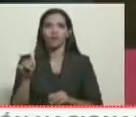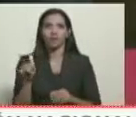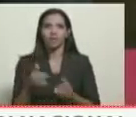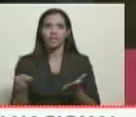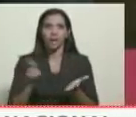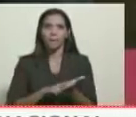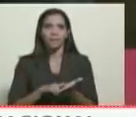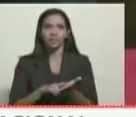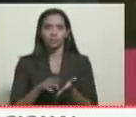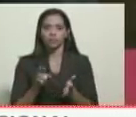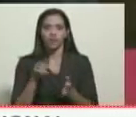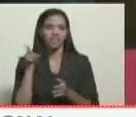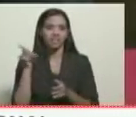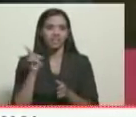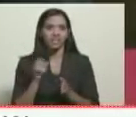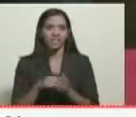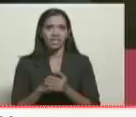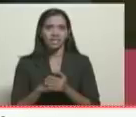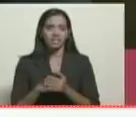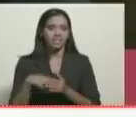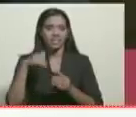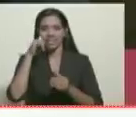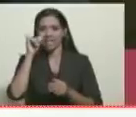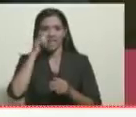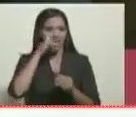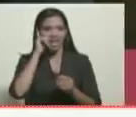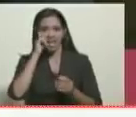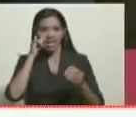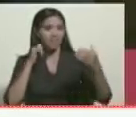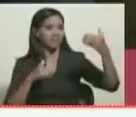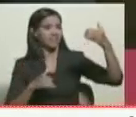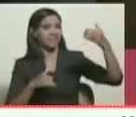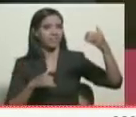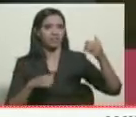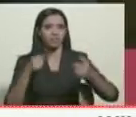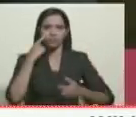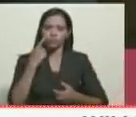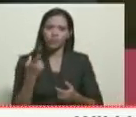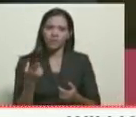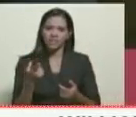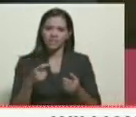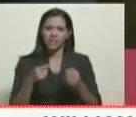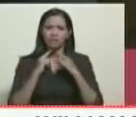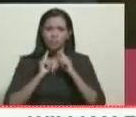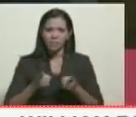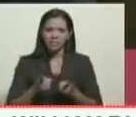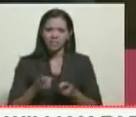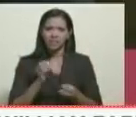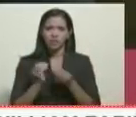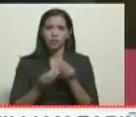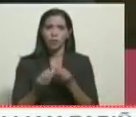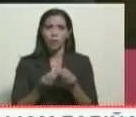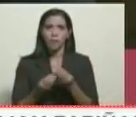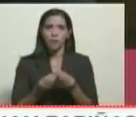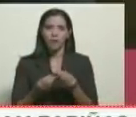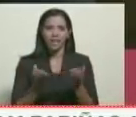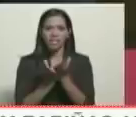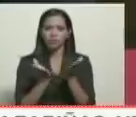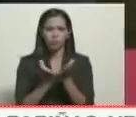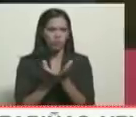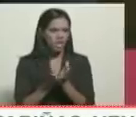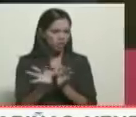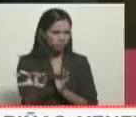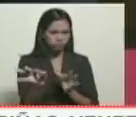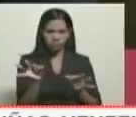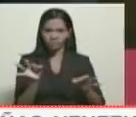repito, al estilo de ellos, marketing, en un distribuidor. ¿Tú no viste, pues, cómo se colocaban? Todo estudiado